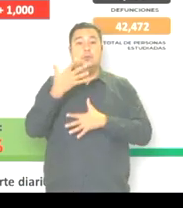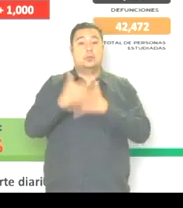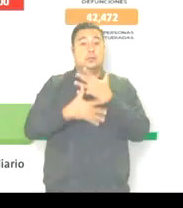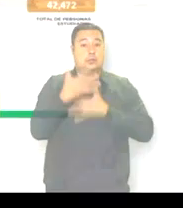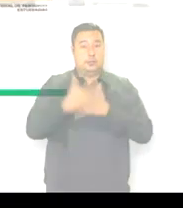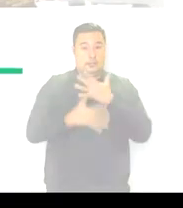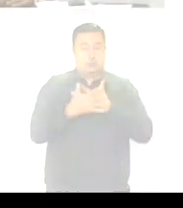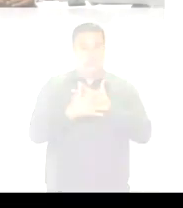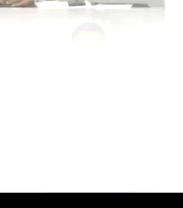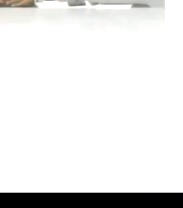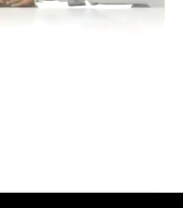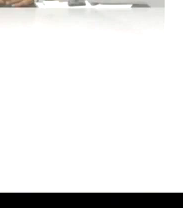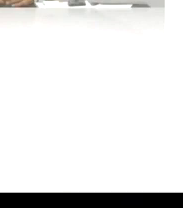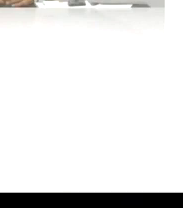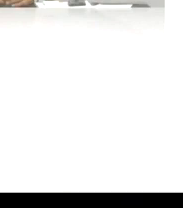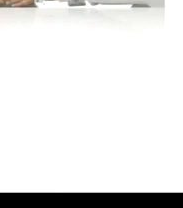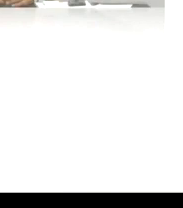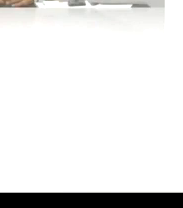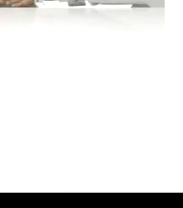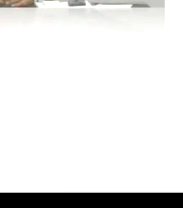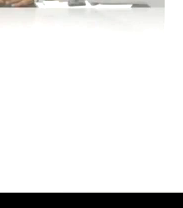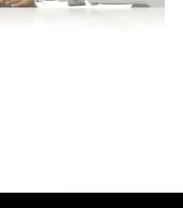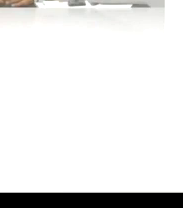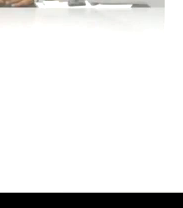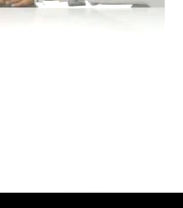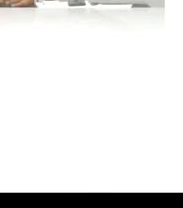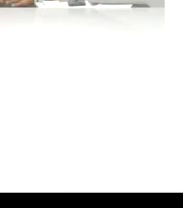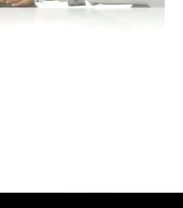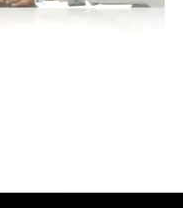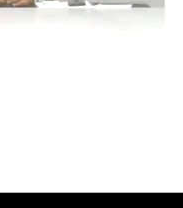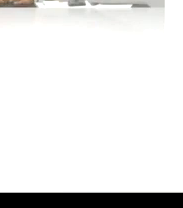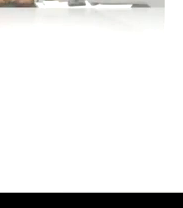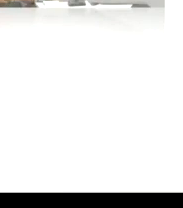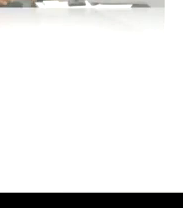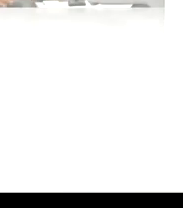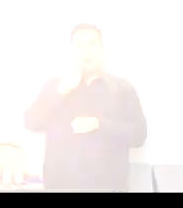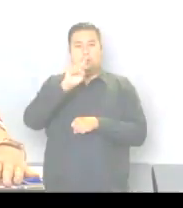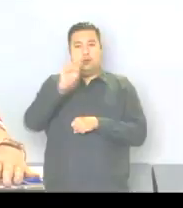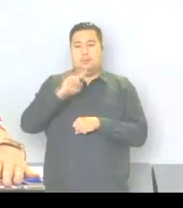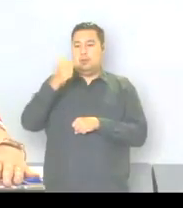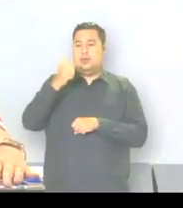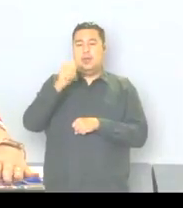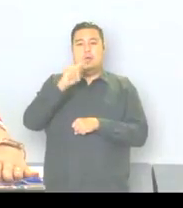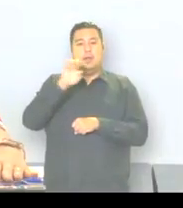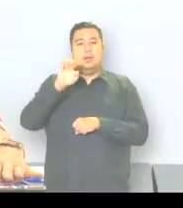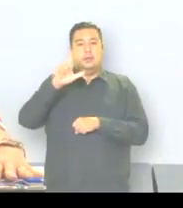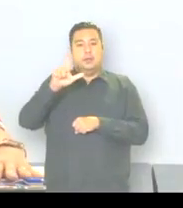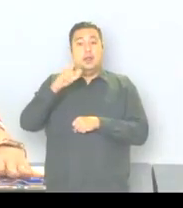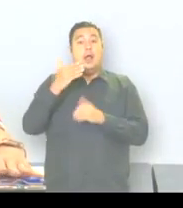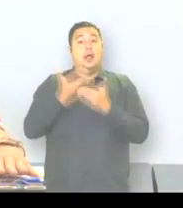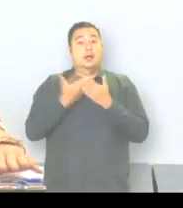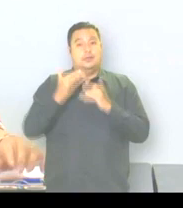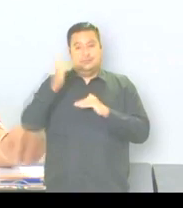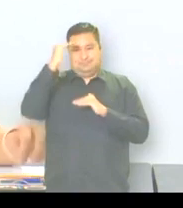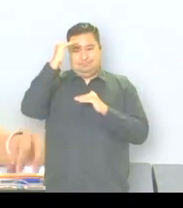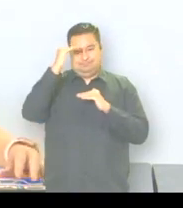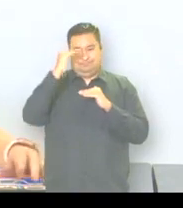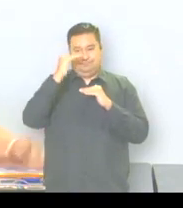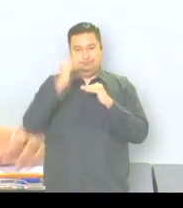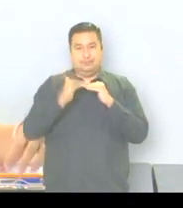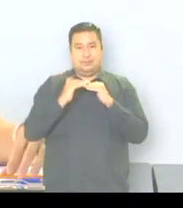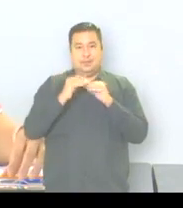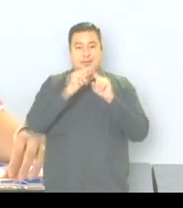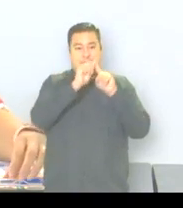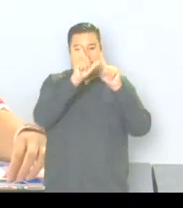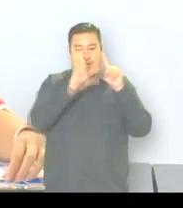18,915 casos acumulados desde marzo que inició esta contabilidad. Esta disminución que se había observado a